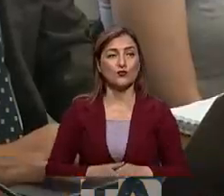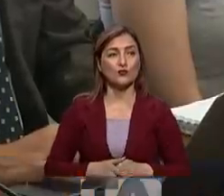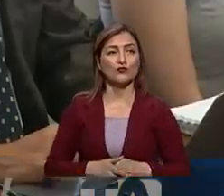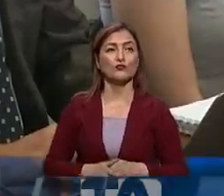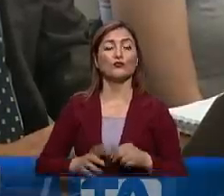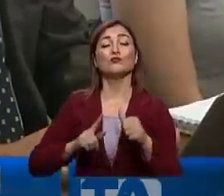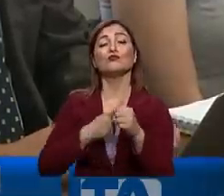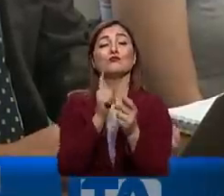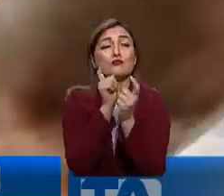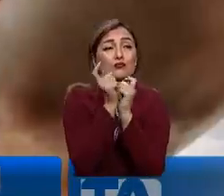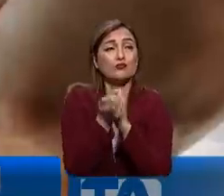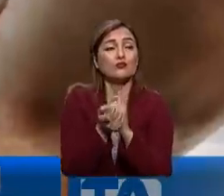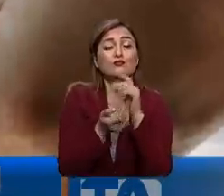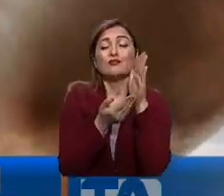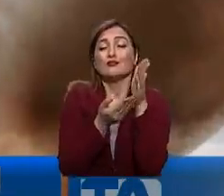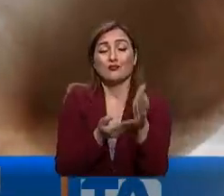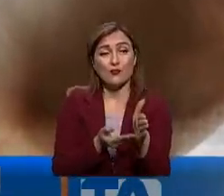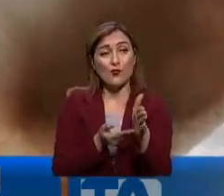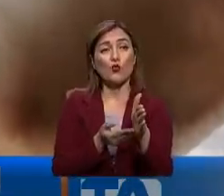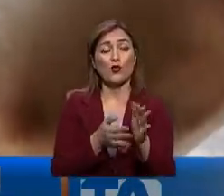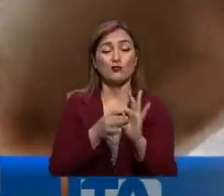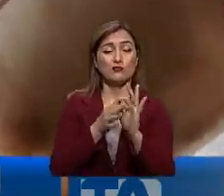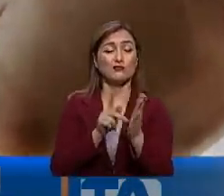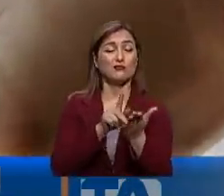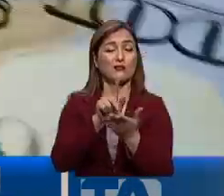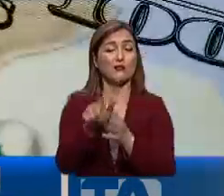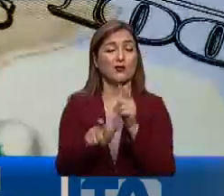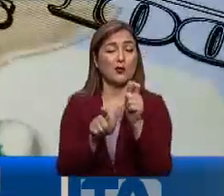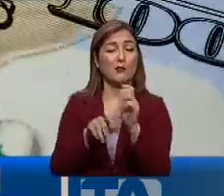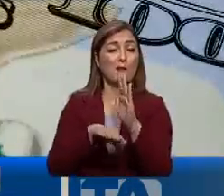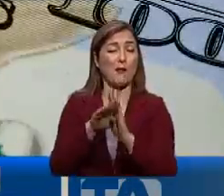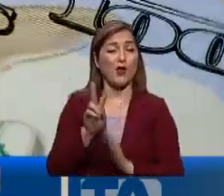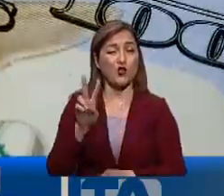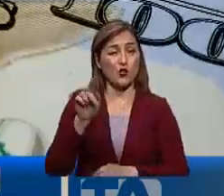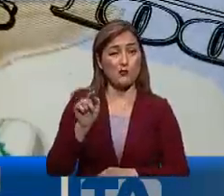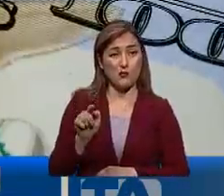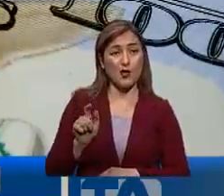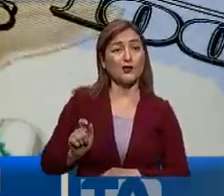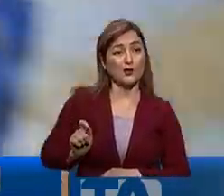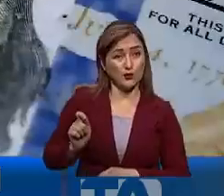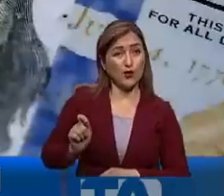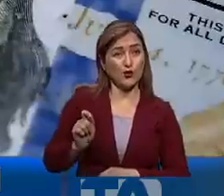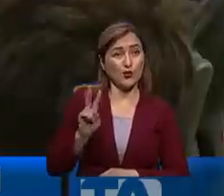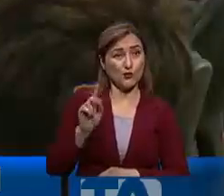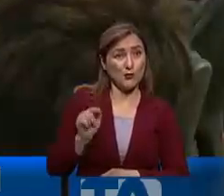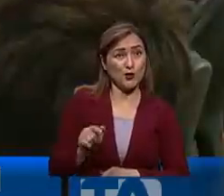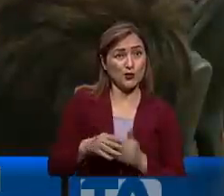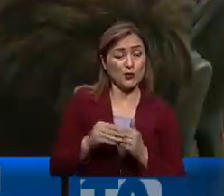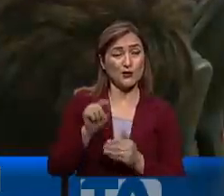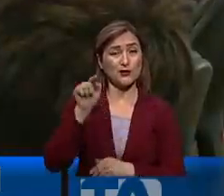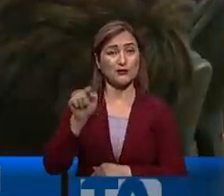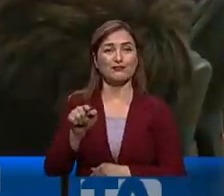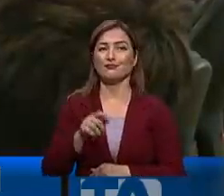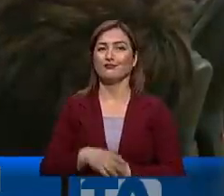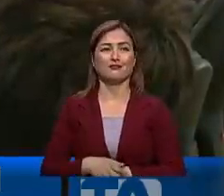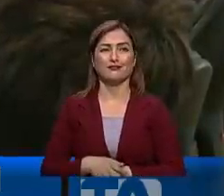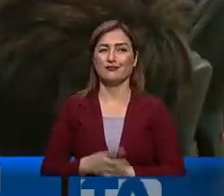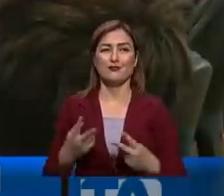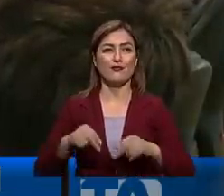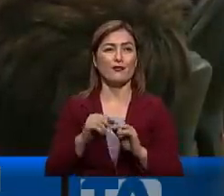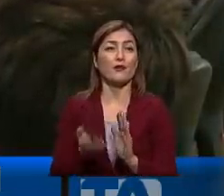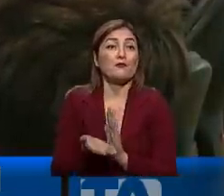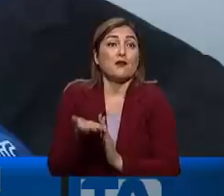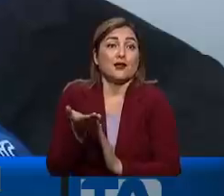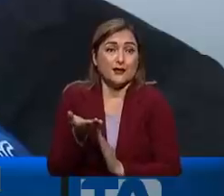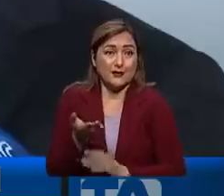los principales cambios está, por ejemplo, la contribución de quienes ganen más de $2,000. Todos apuntan a que debe incrementarse